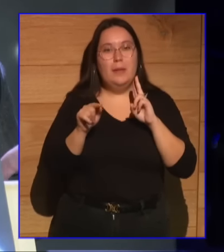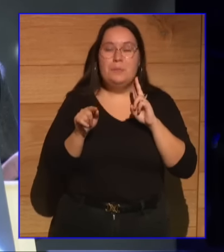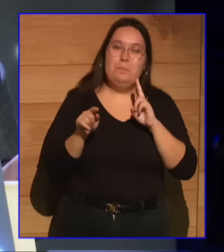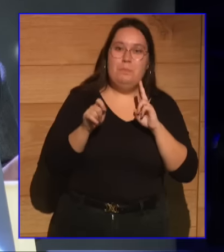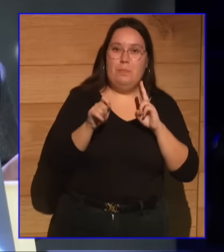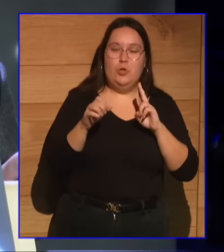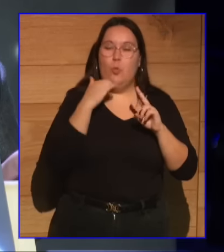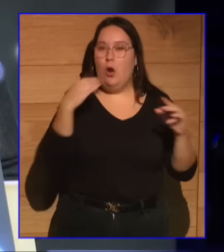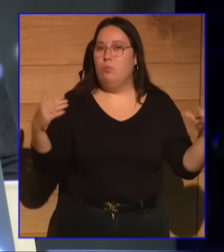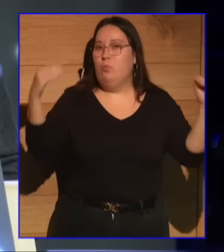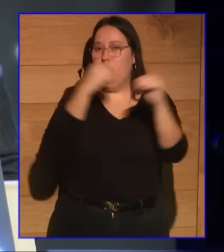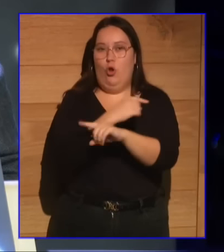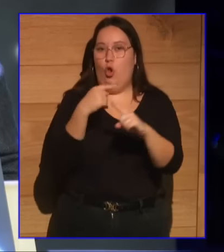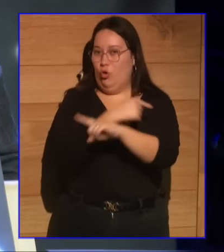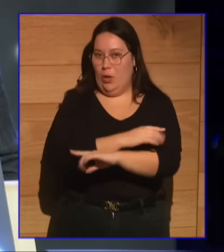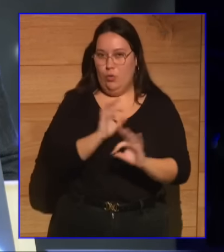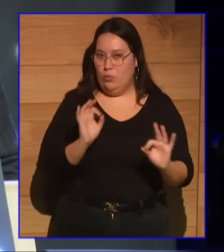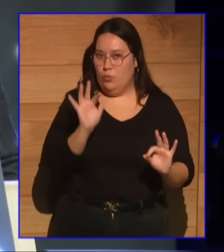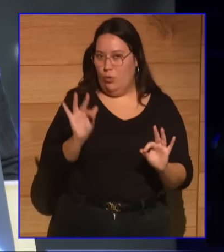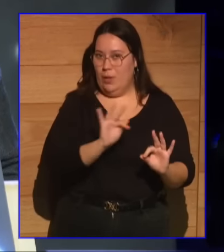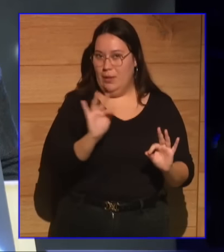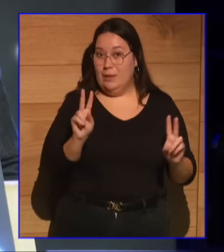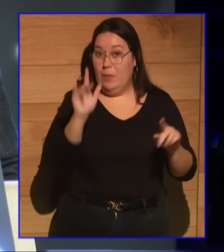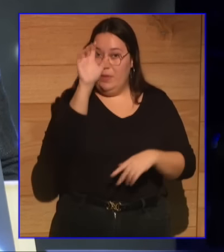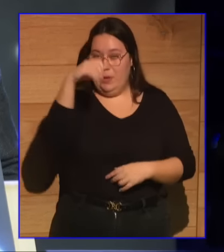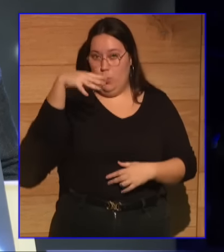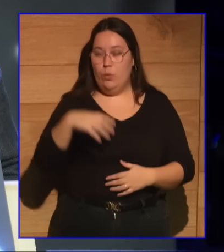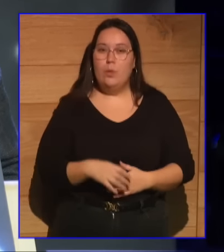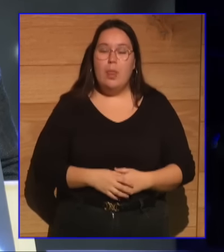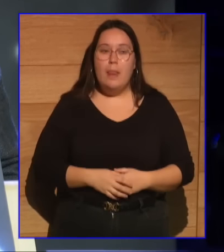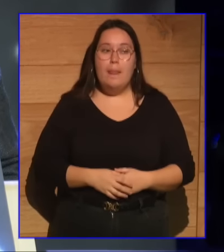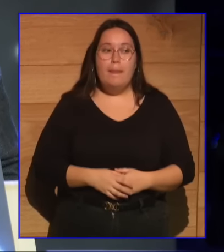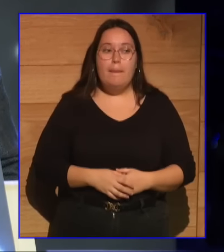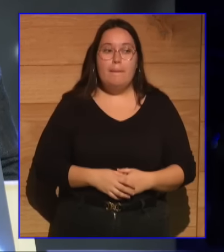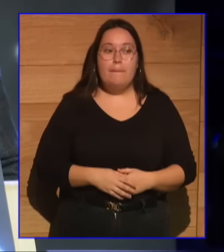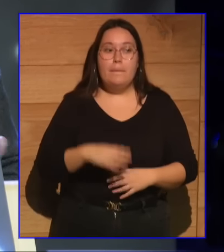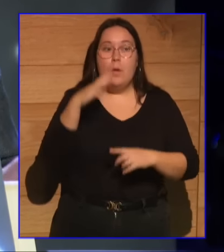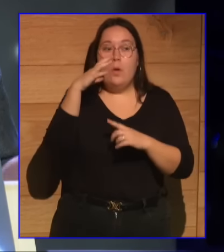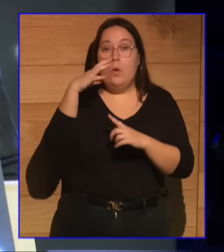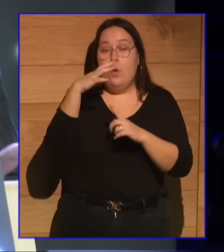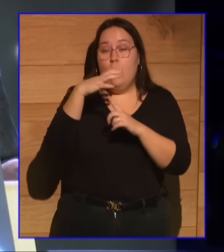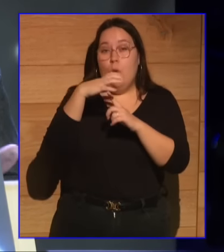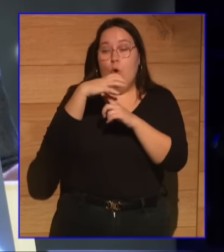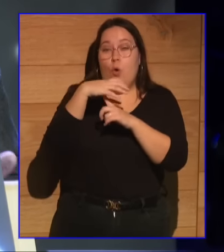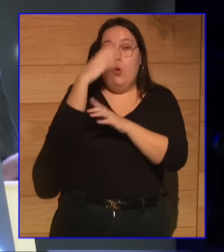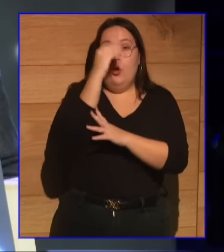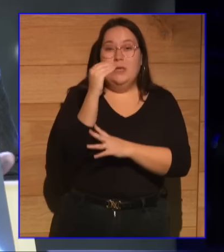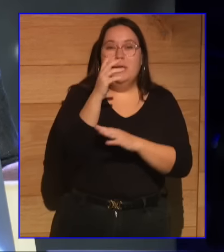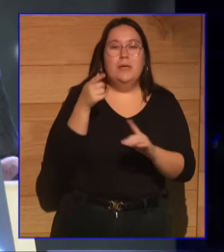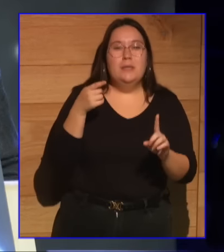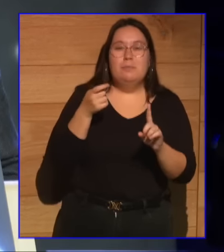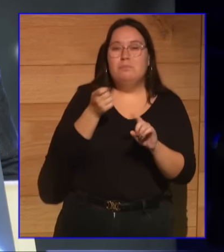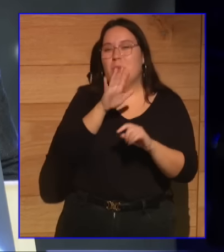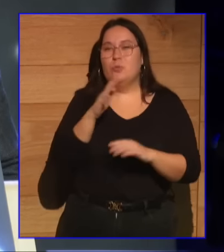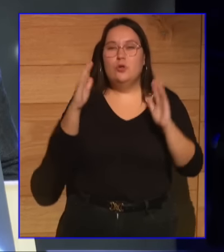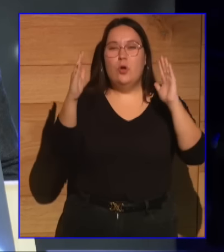son prácticamente opuestas, son radicalmente opuestas. En términos de luz, Jurassic Park es como el fin de los